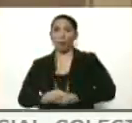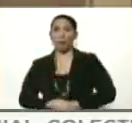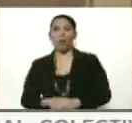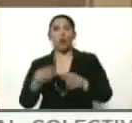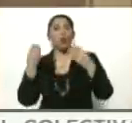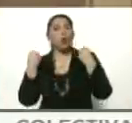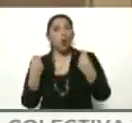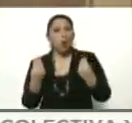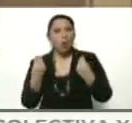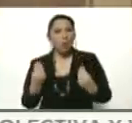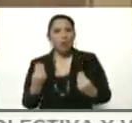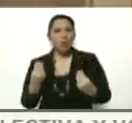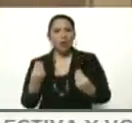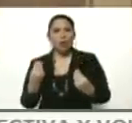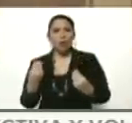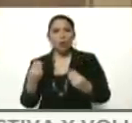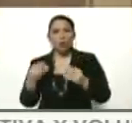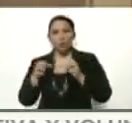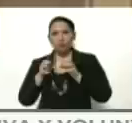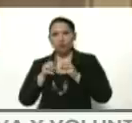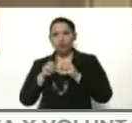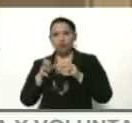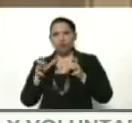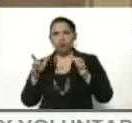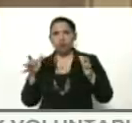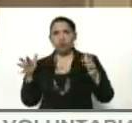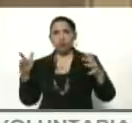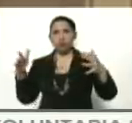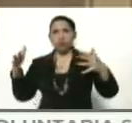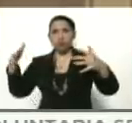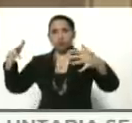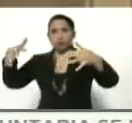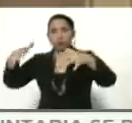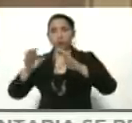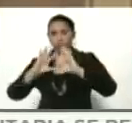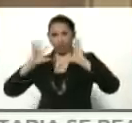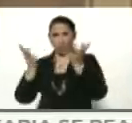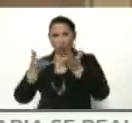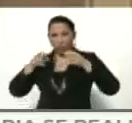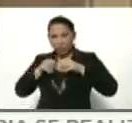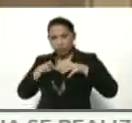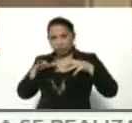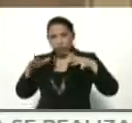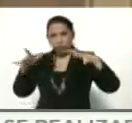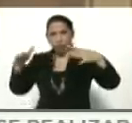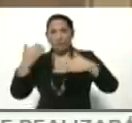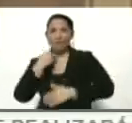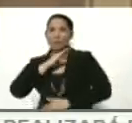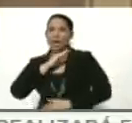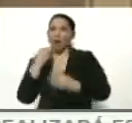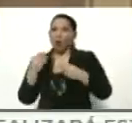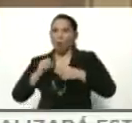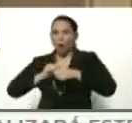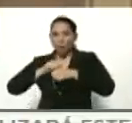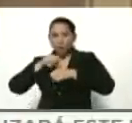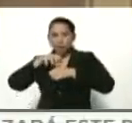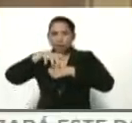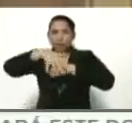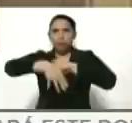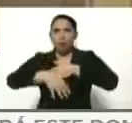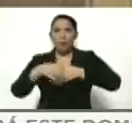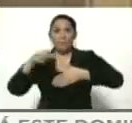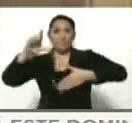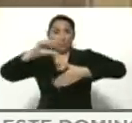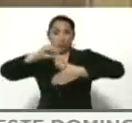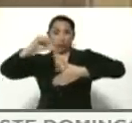se está trasladando la pandemia a Sudamérica específicamente. Y bueno, los casos, puesto